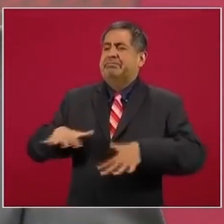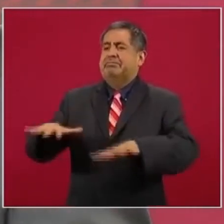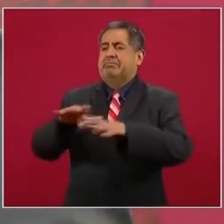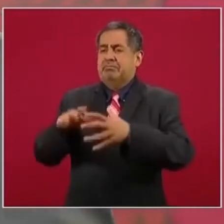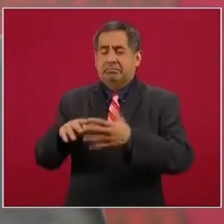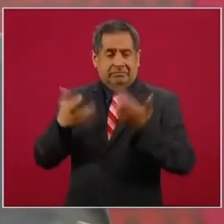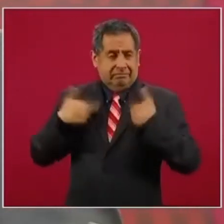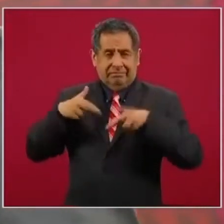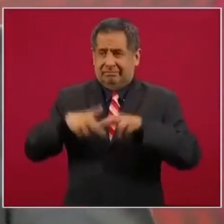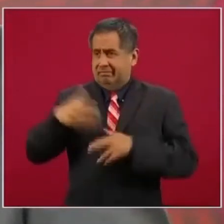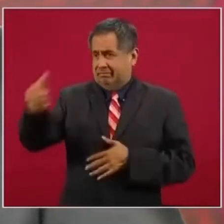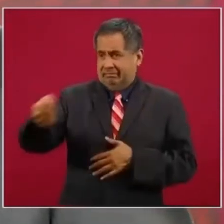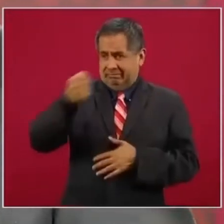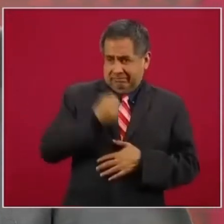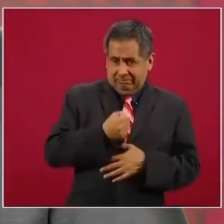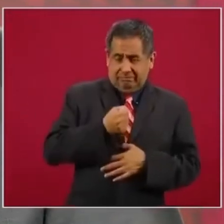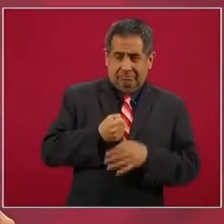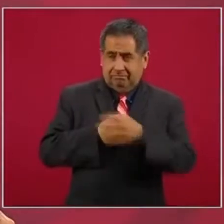del pueblo?